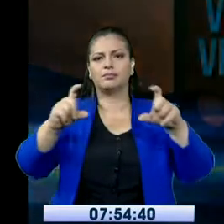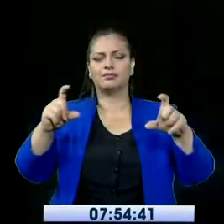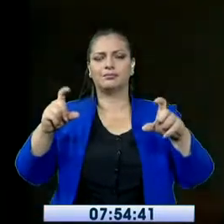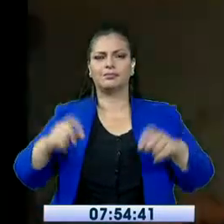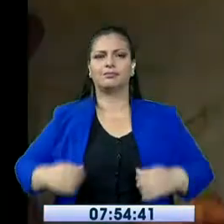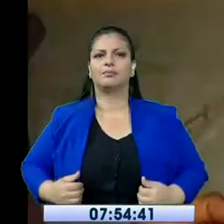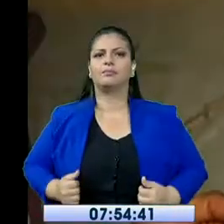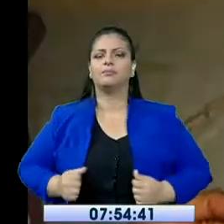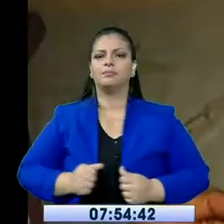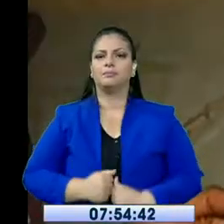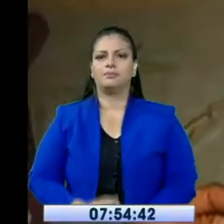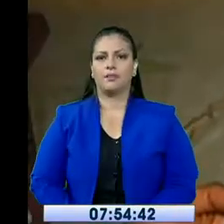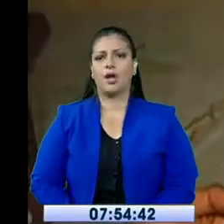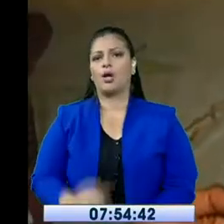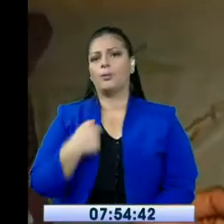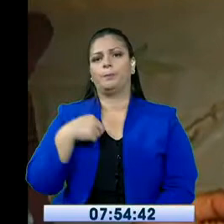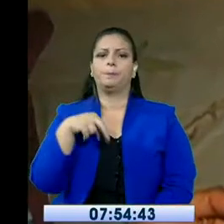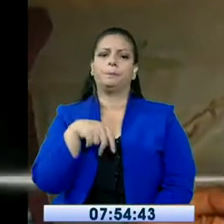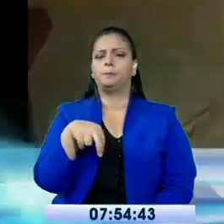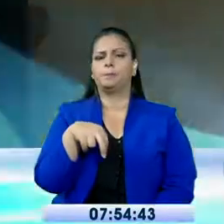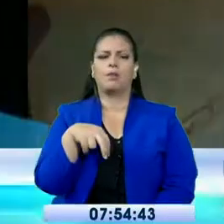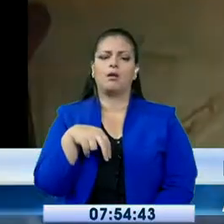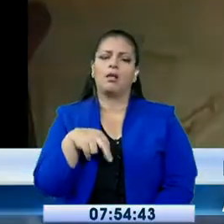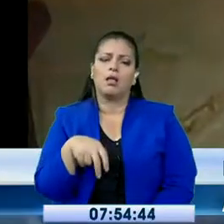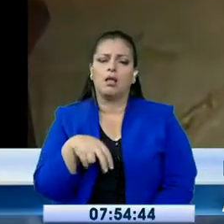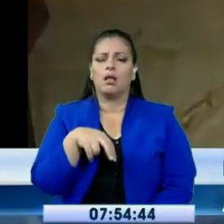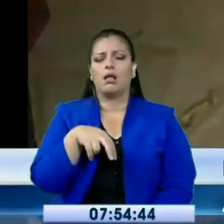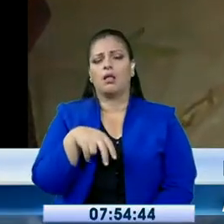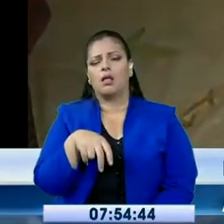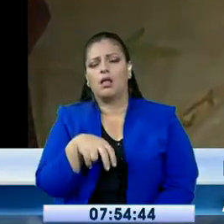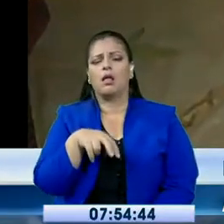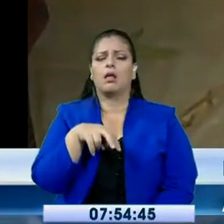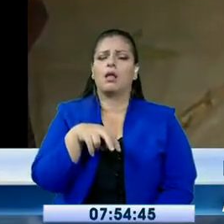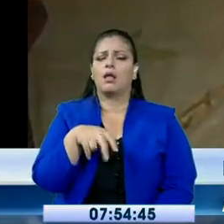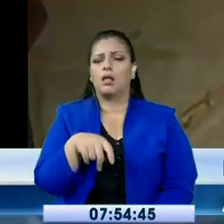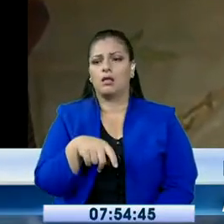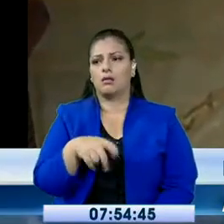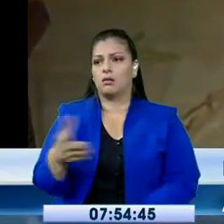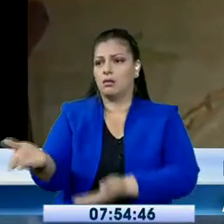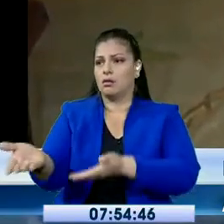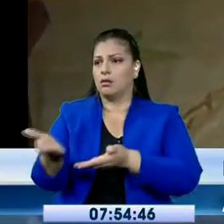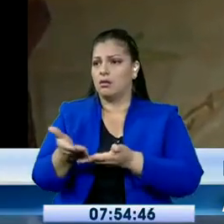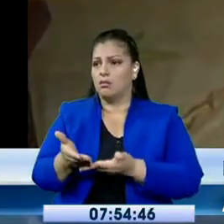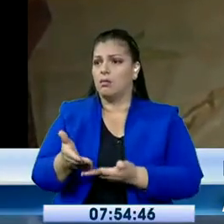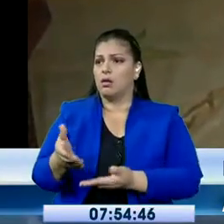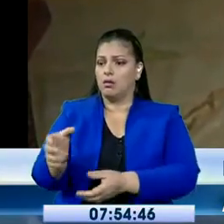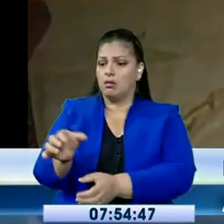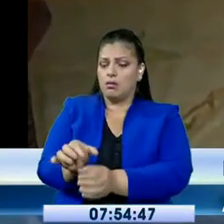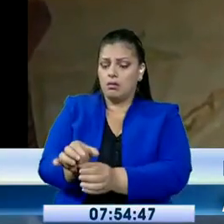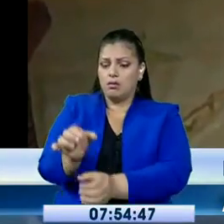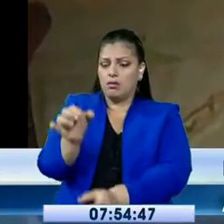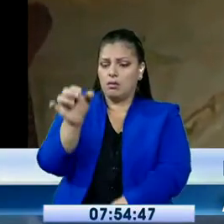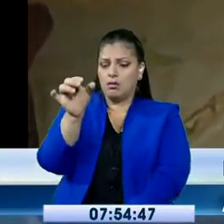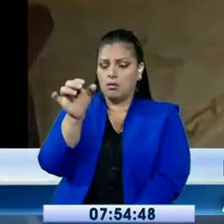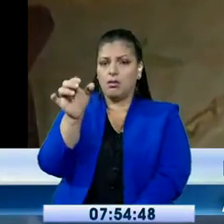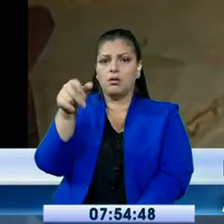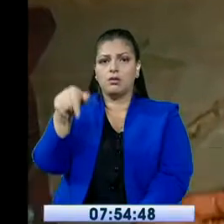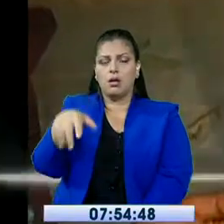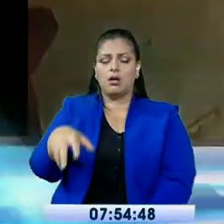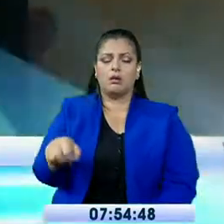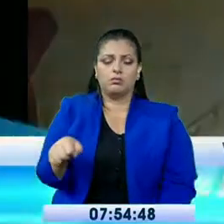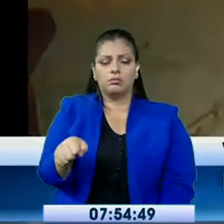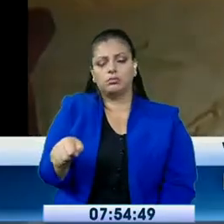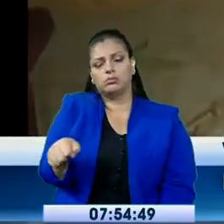098-76-12-800. La pierna no puedo caminar, ya poquito, poquito, un bastón por ahí me regalaron, viejito, me regalaron